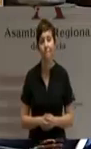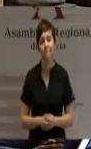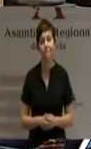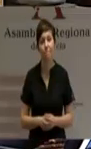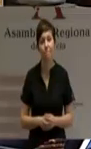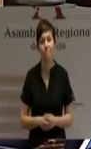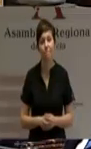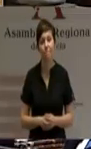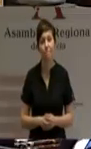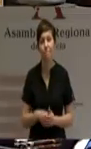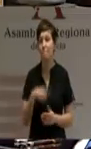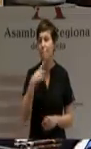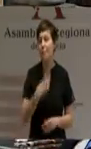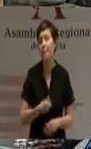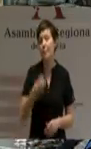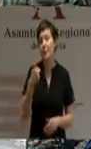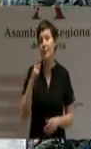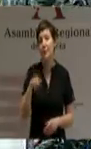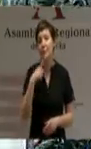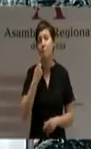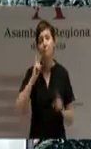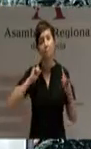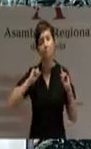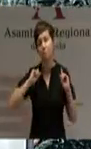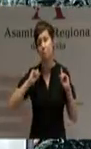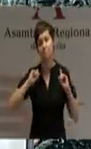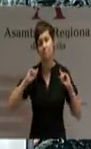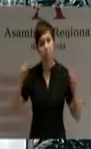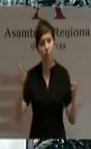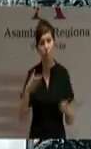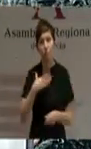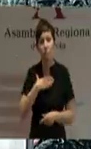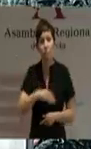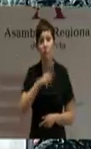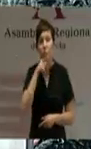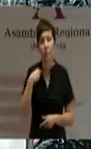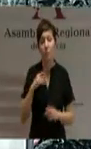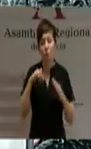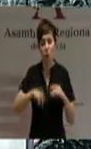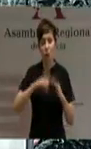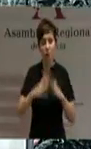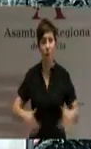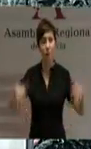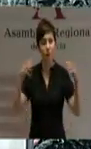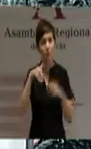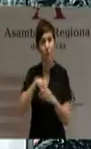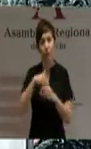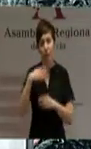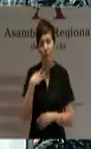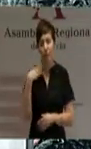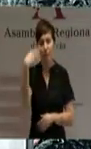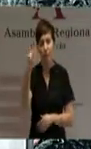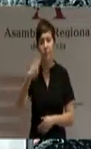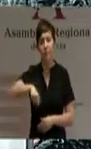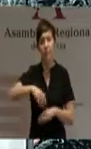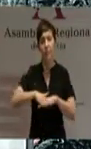Les diré más. Si tengo que correr el riesgo, porque así lo decida esta Cámara, de ser presidente del Gobierno y correr el